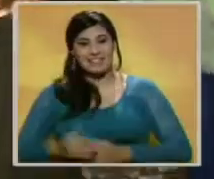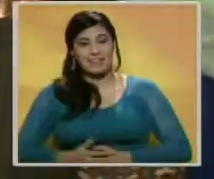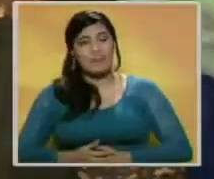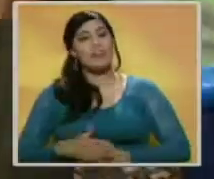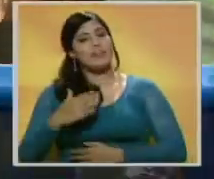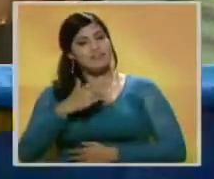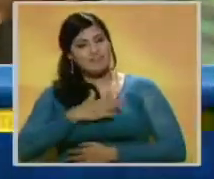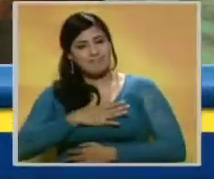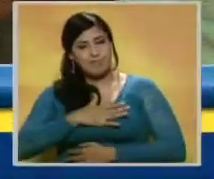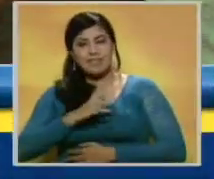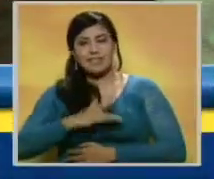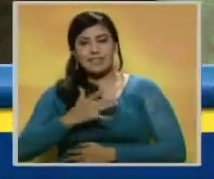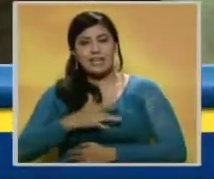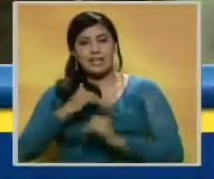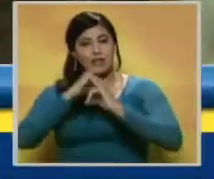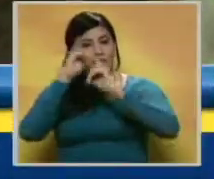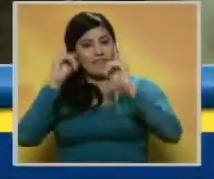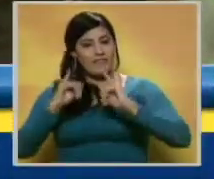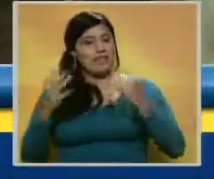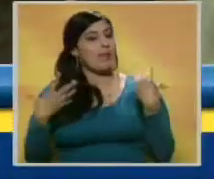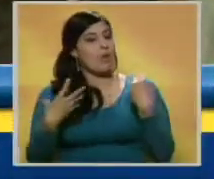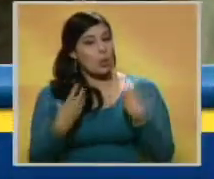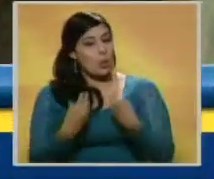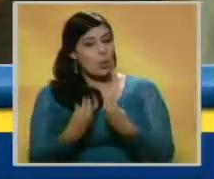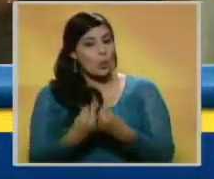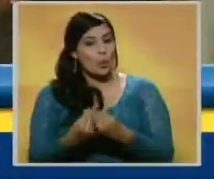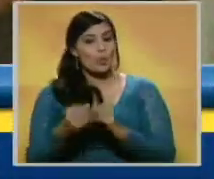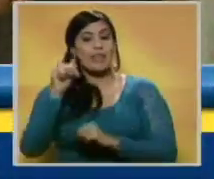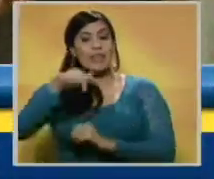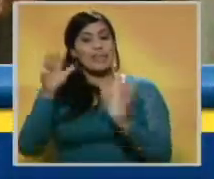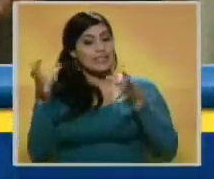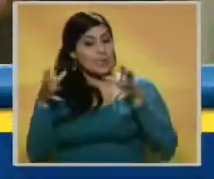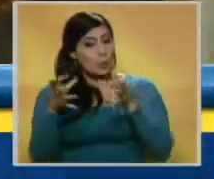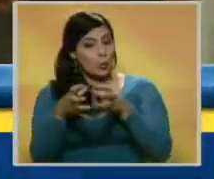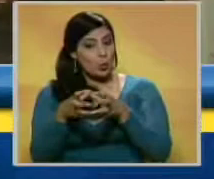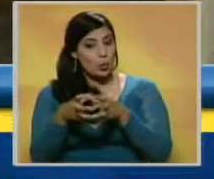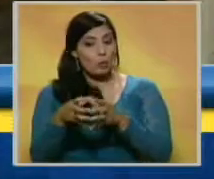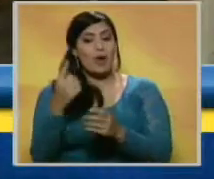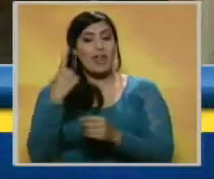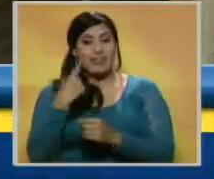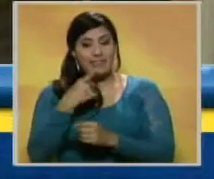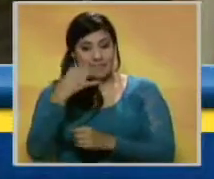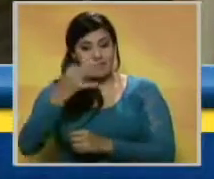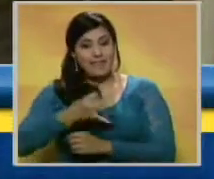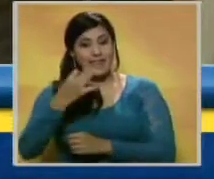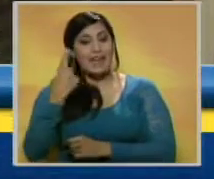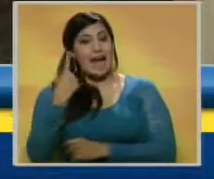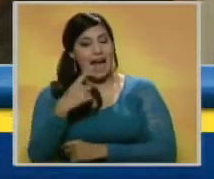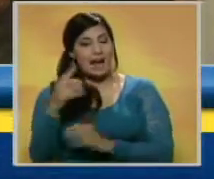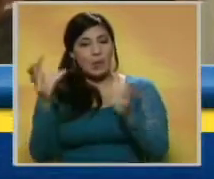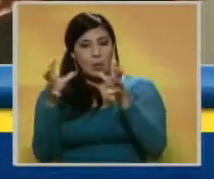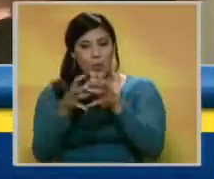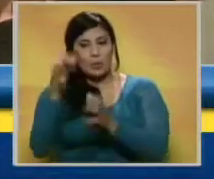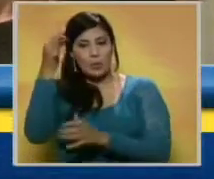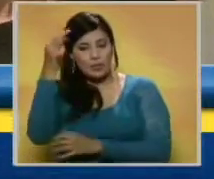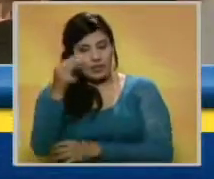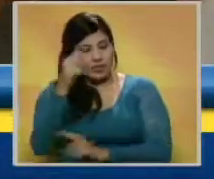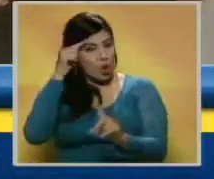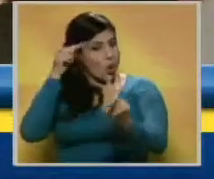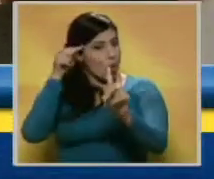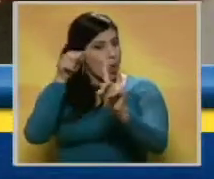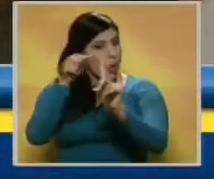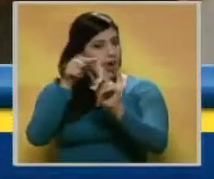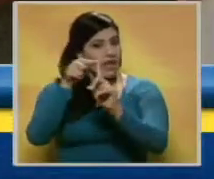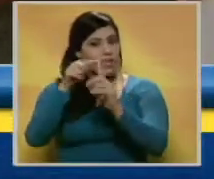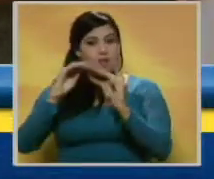Me siento muy feliz de estar con este equipo. Este equipo que de verdad es un pregonero de la verdad, de la objetividad